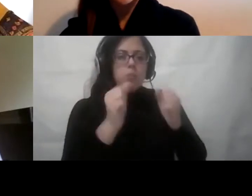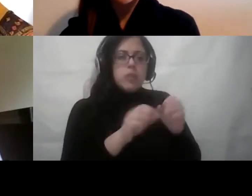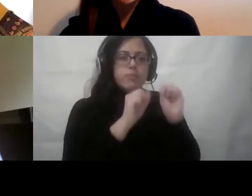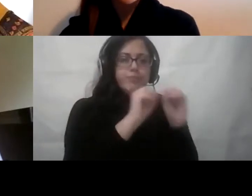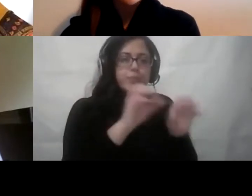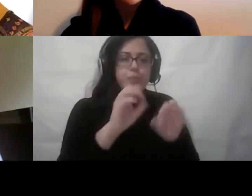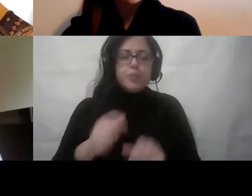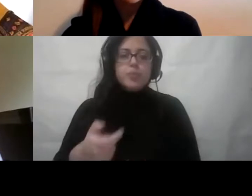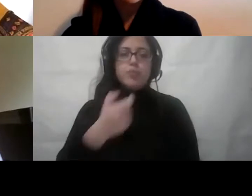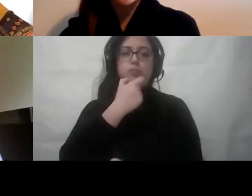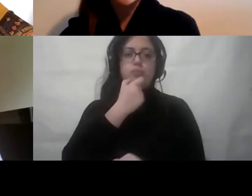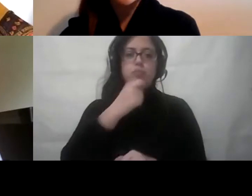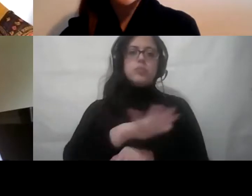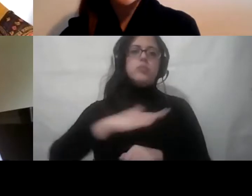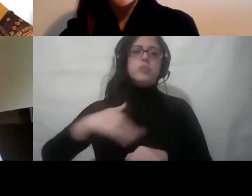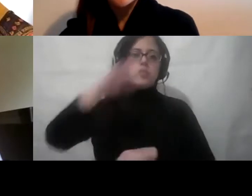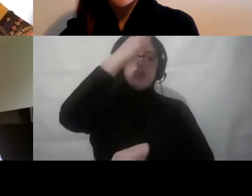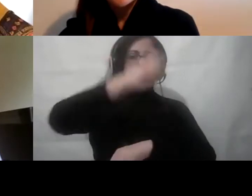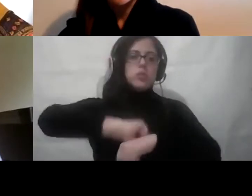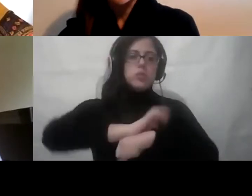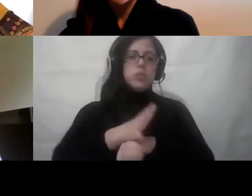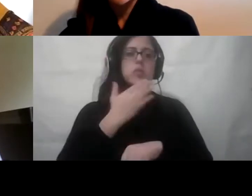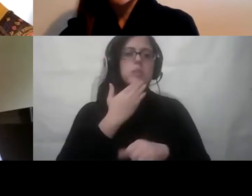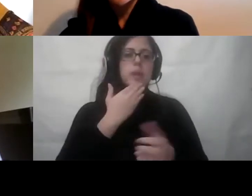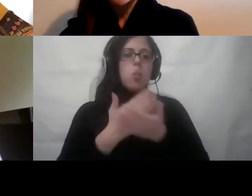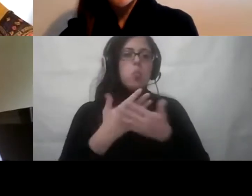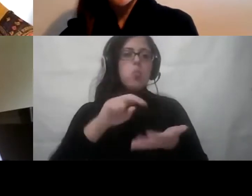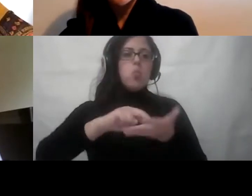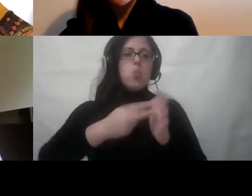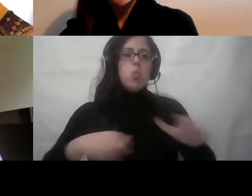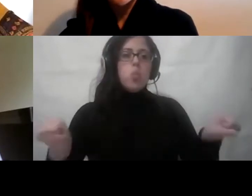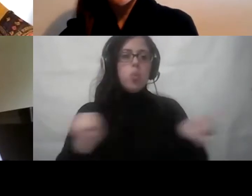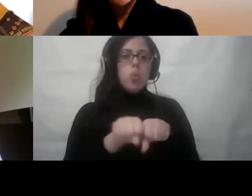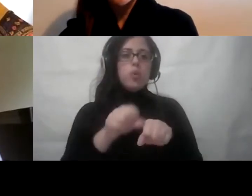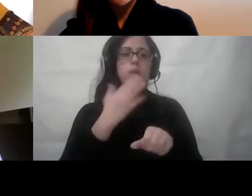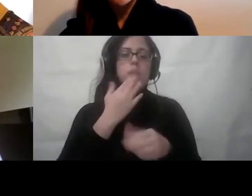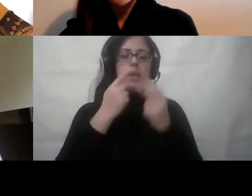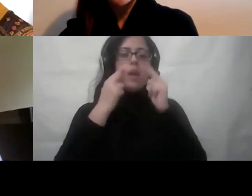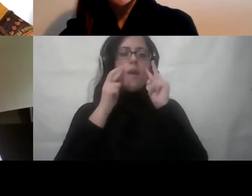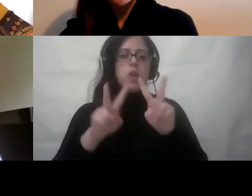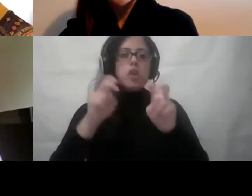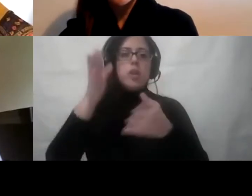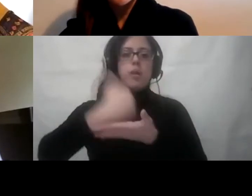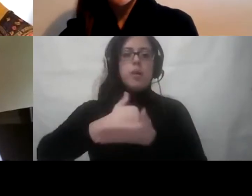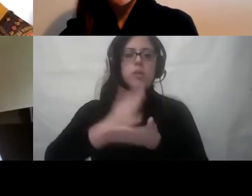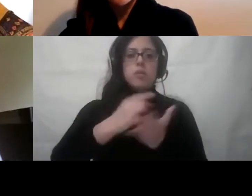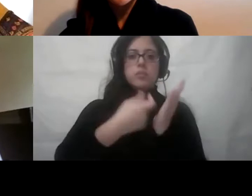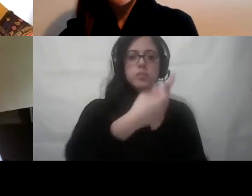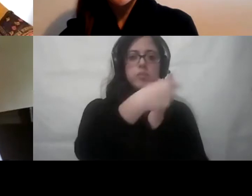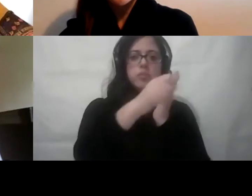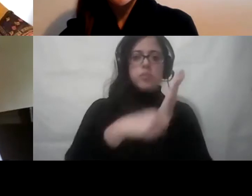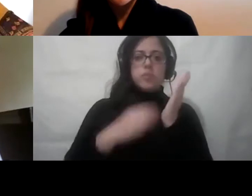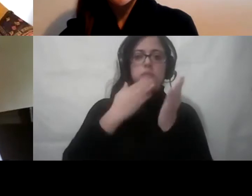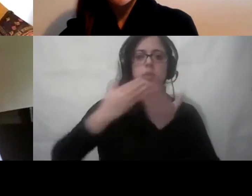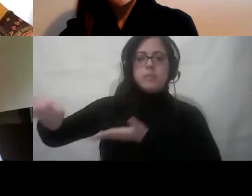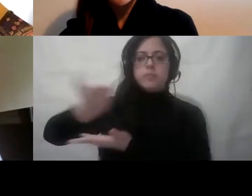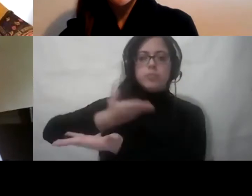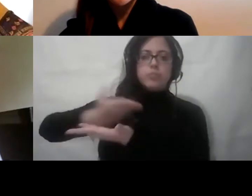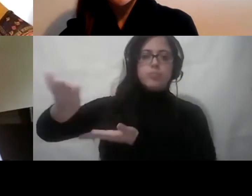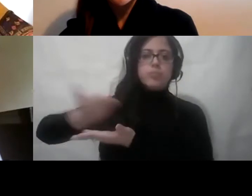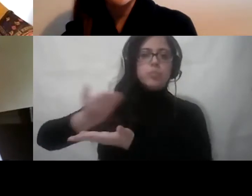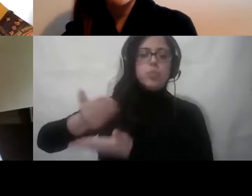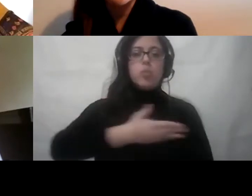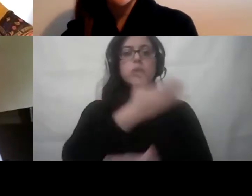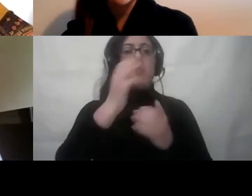el contexto de pandemia, incluso con dificultades de conectividad. También revisaron estrategias de evaluación y retroalimentación que ustedes